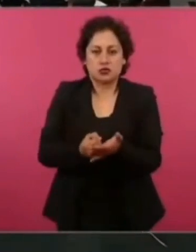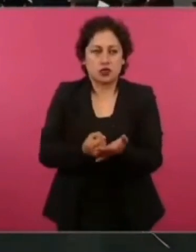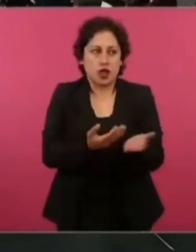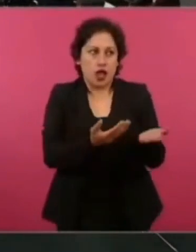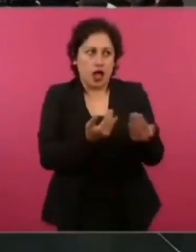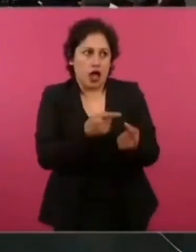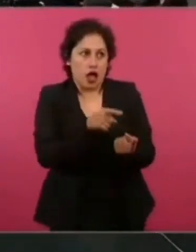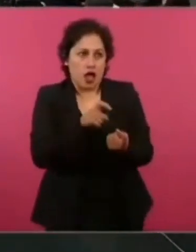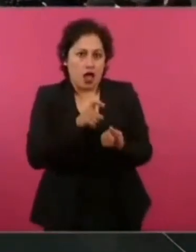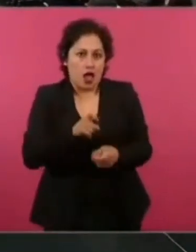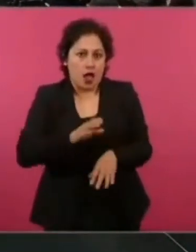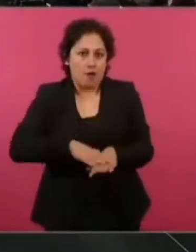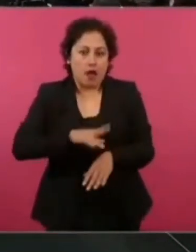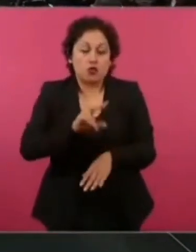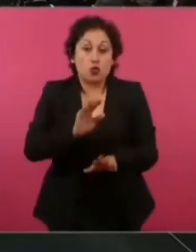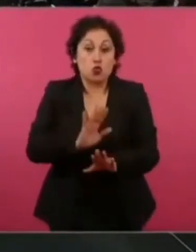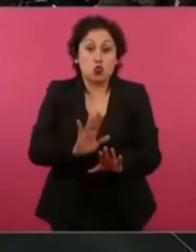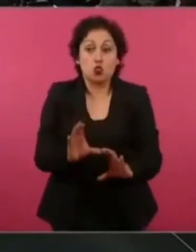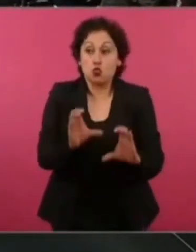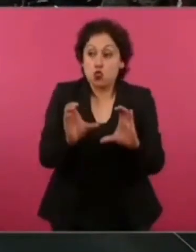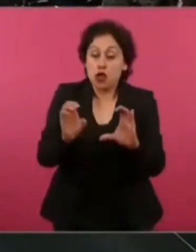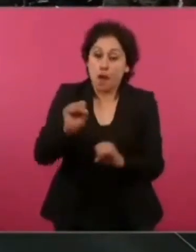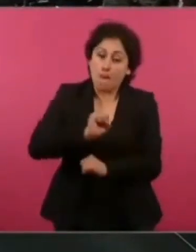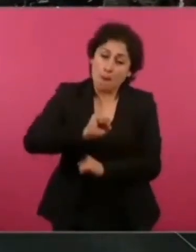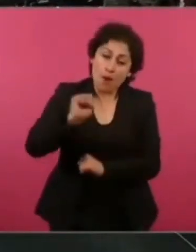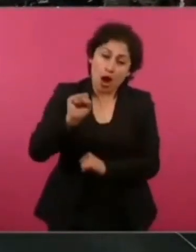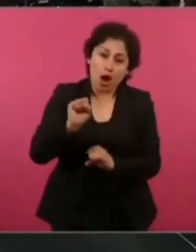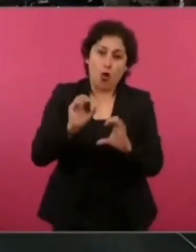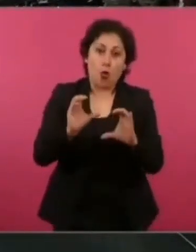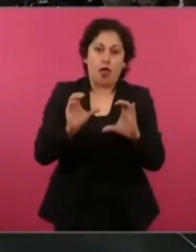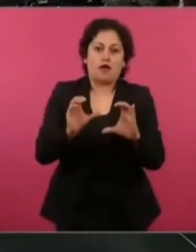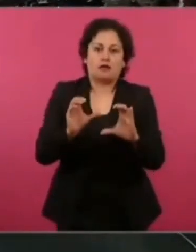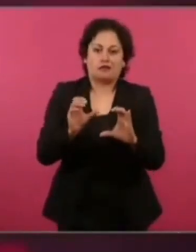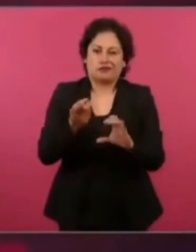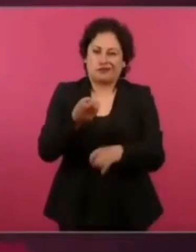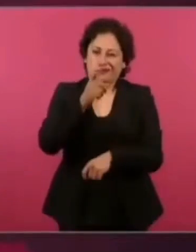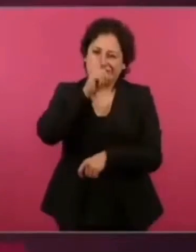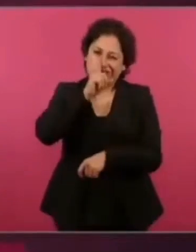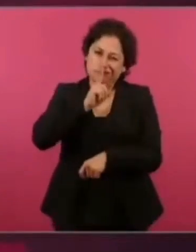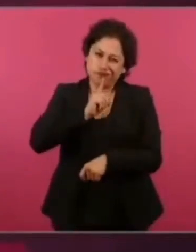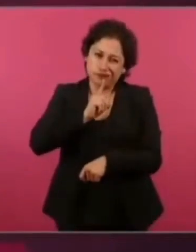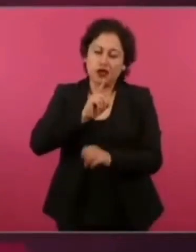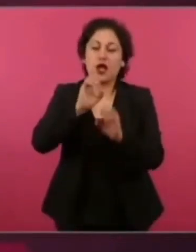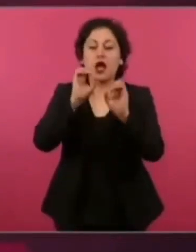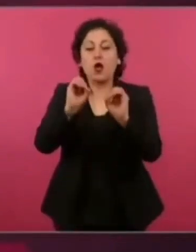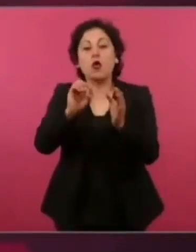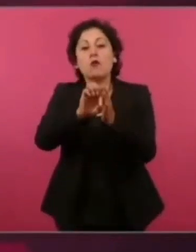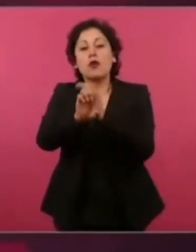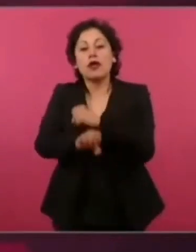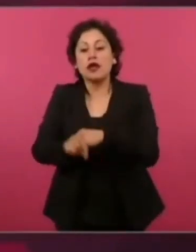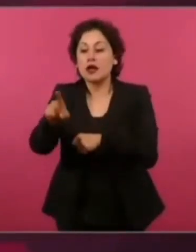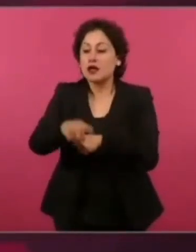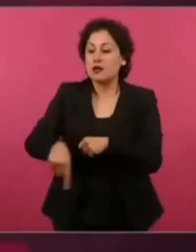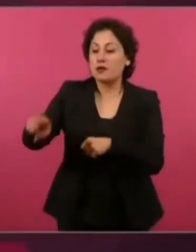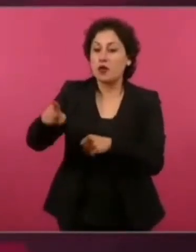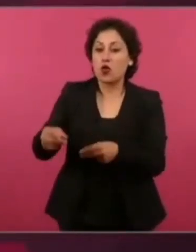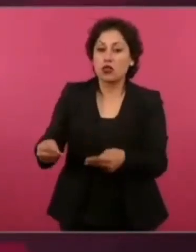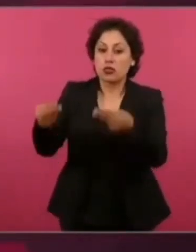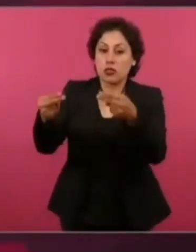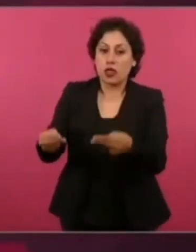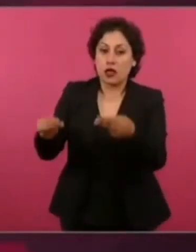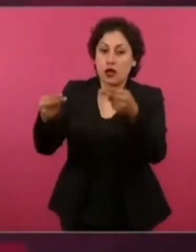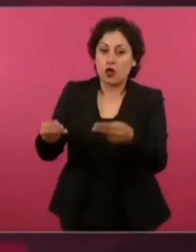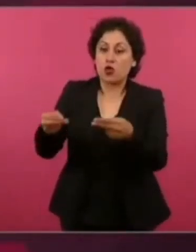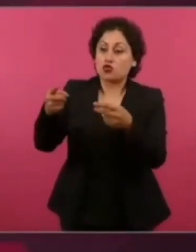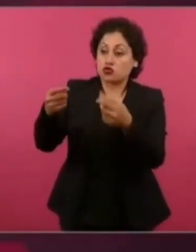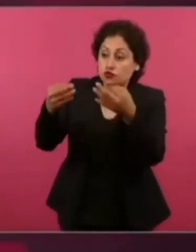fiscal era de que no pagaban impuestos los de la economía informal,